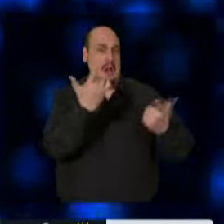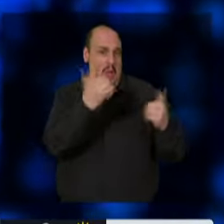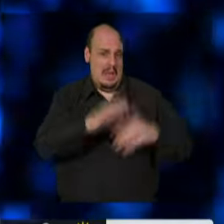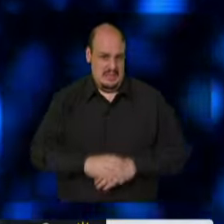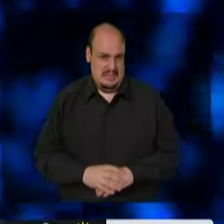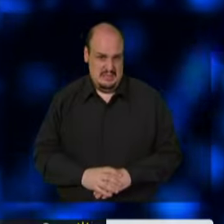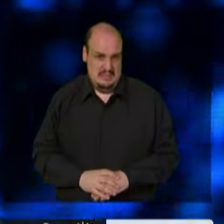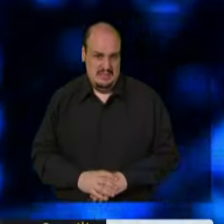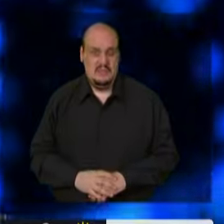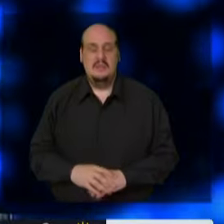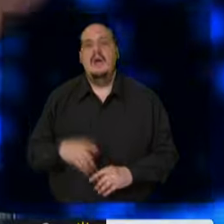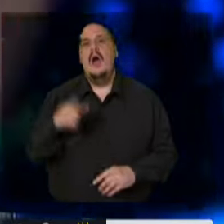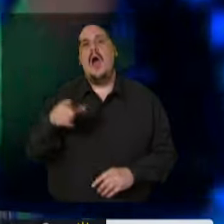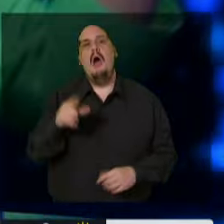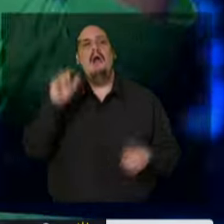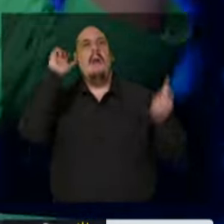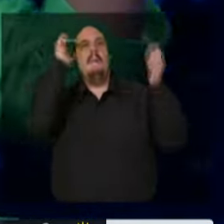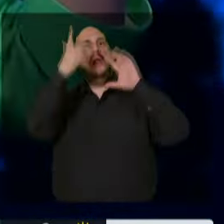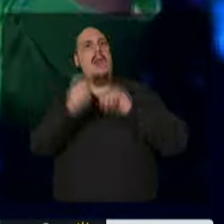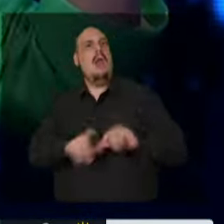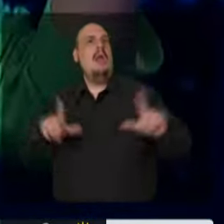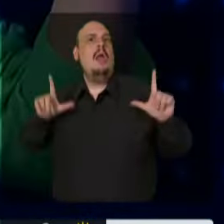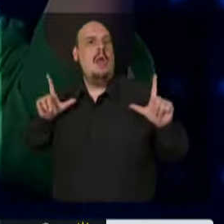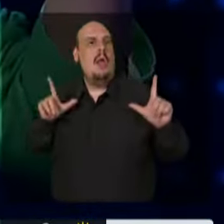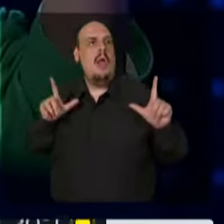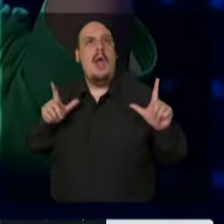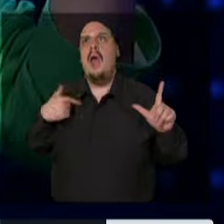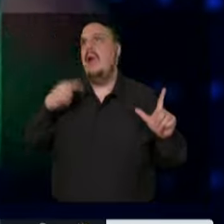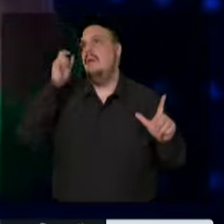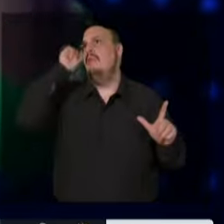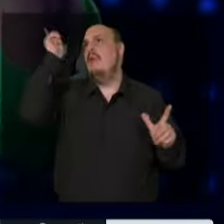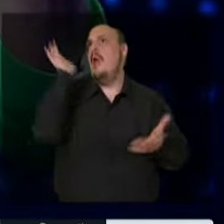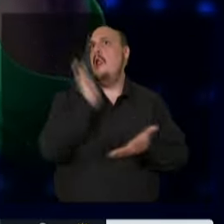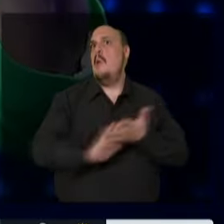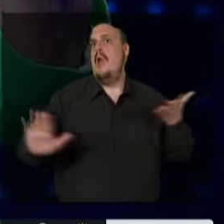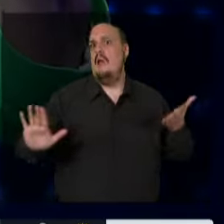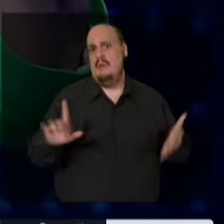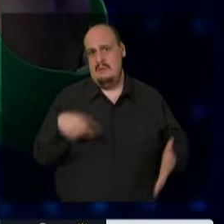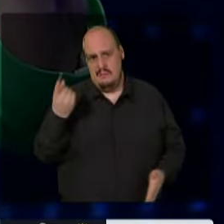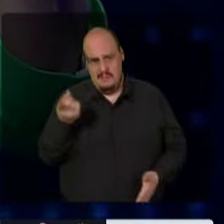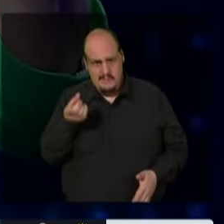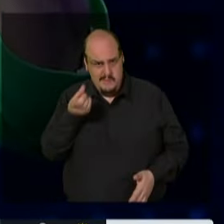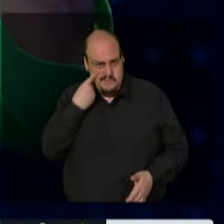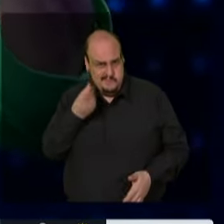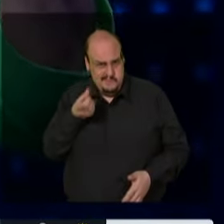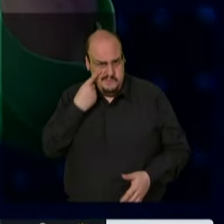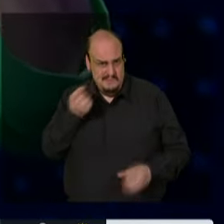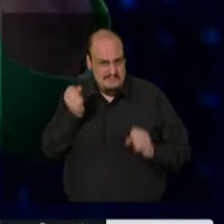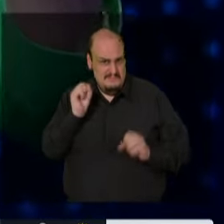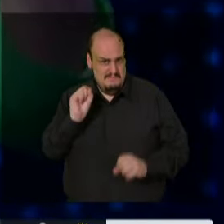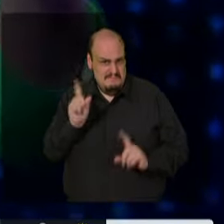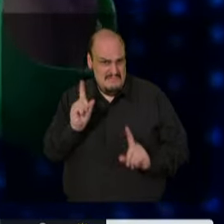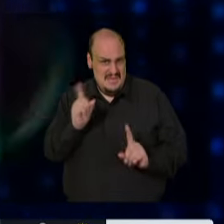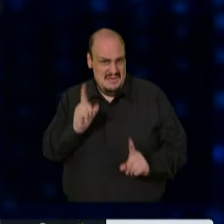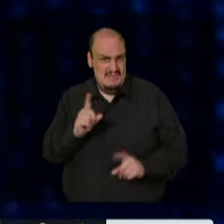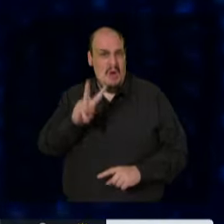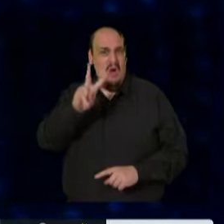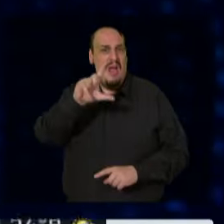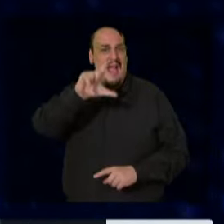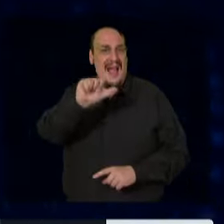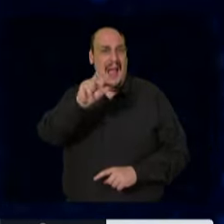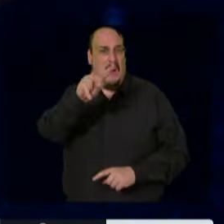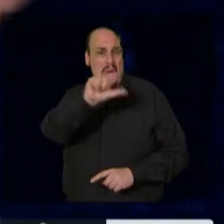aparece Milei, mostrando sus ideas como novedosas, pero ya las conocemos, ya las aplicó Domingo Felipe Cavallo,